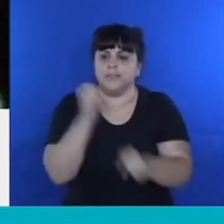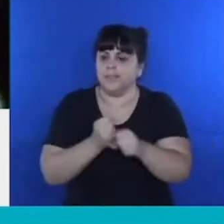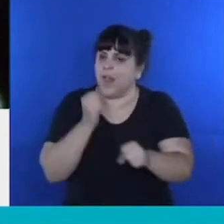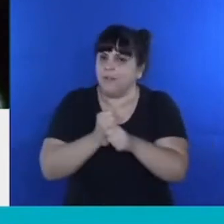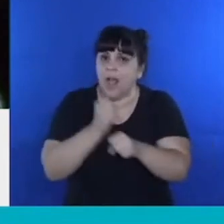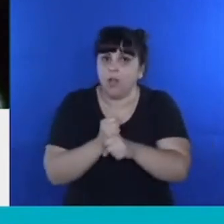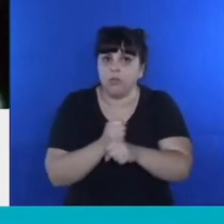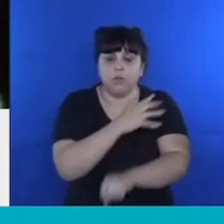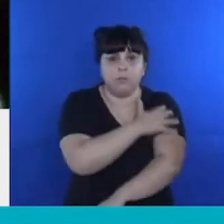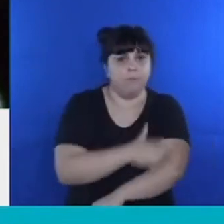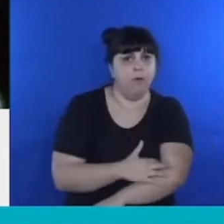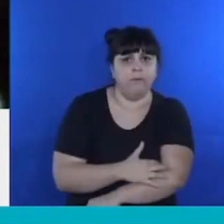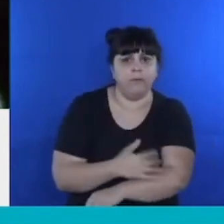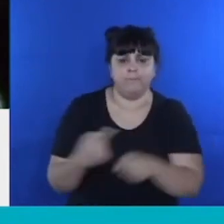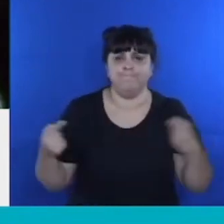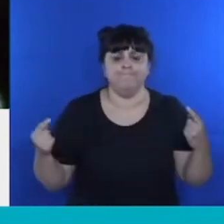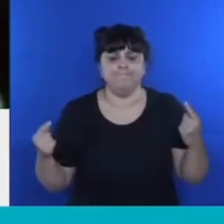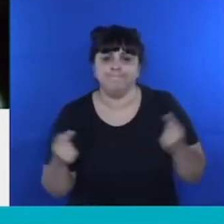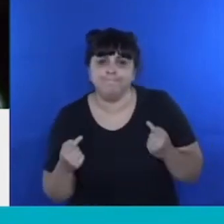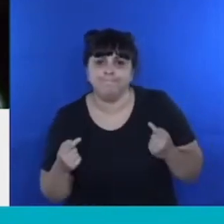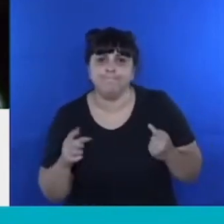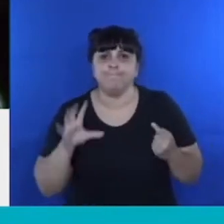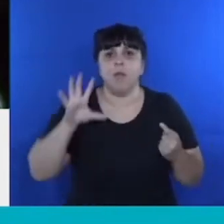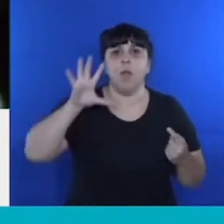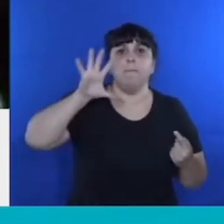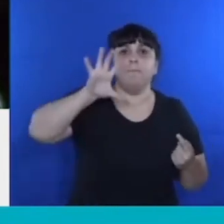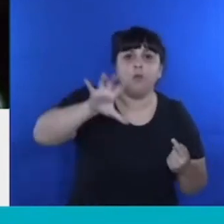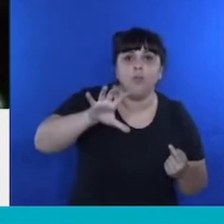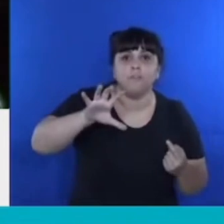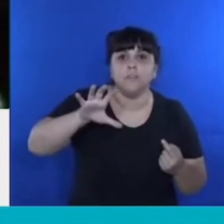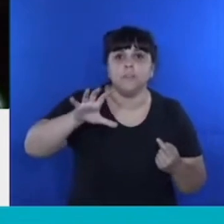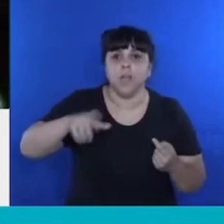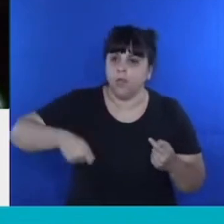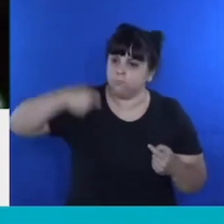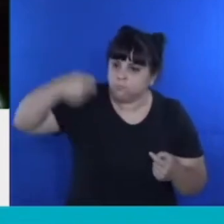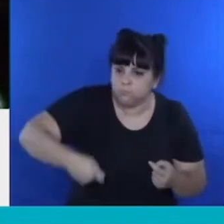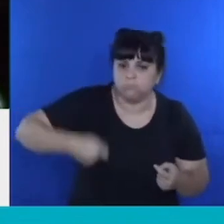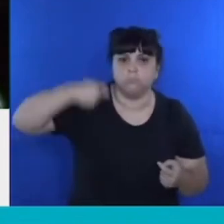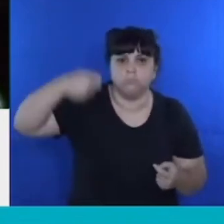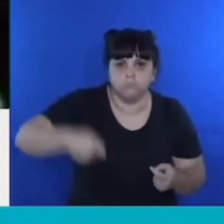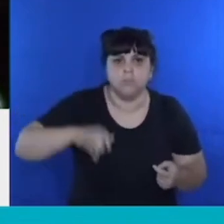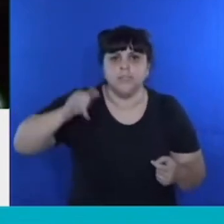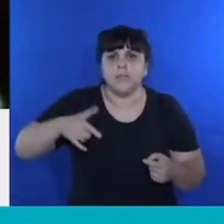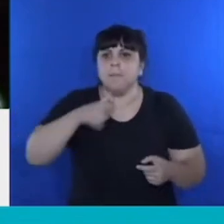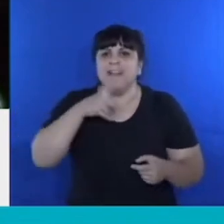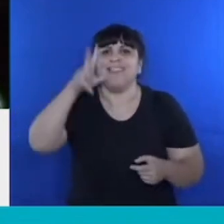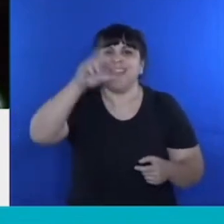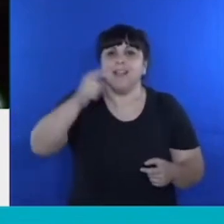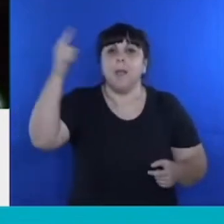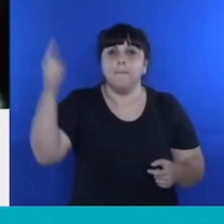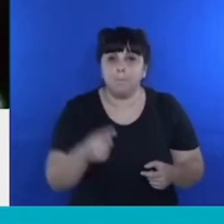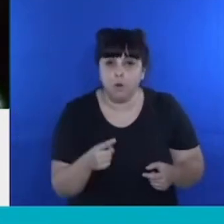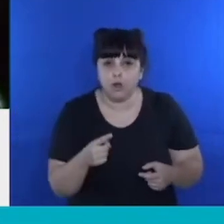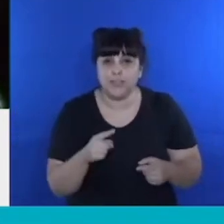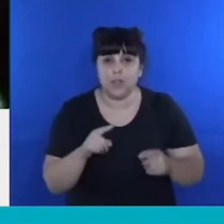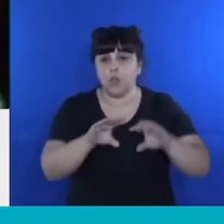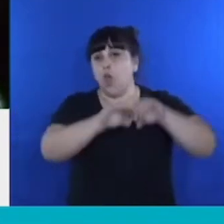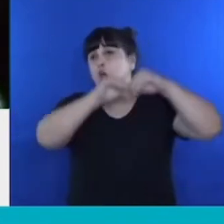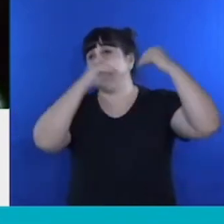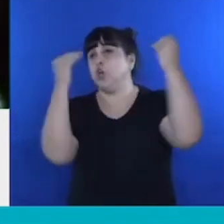trabajadores pobres. Una provincia que aporta más del 30% del total de